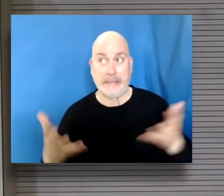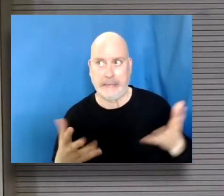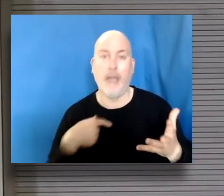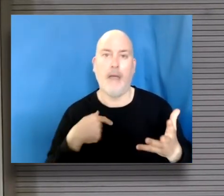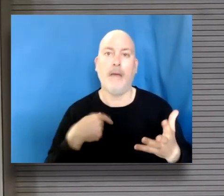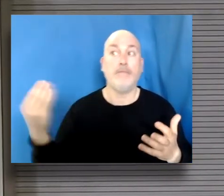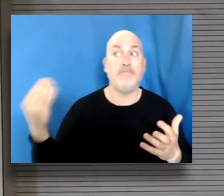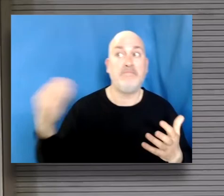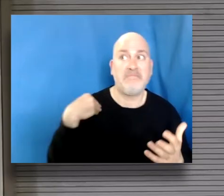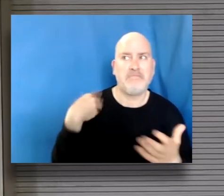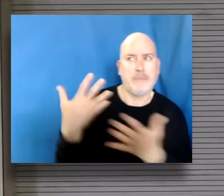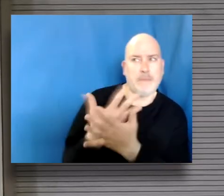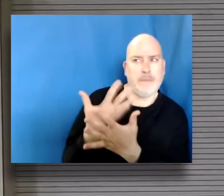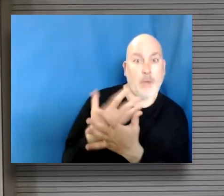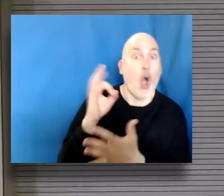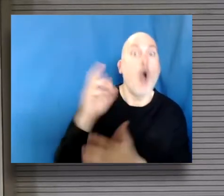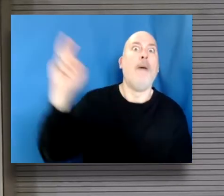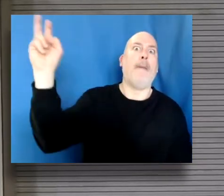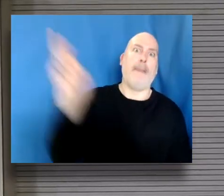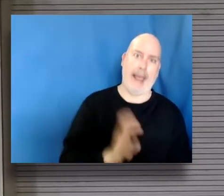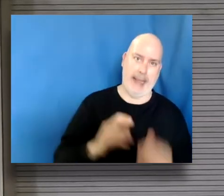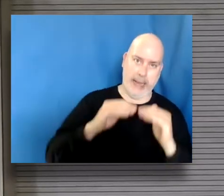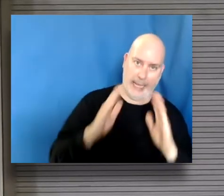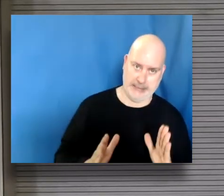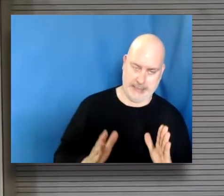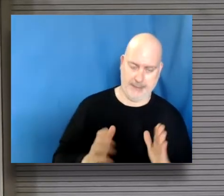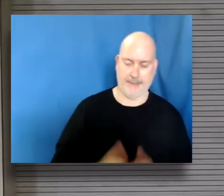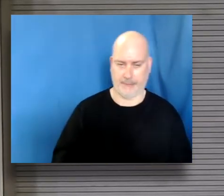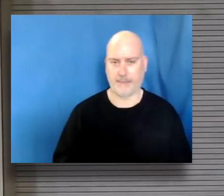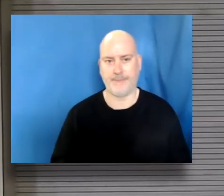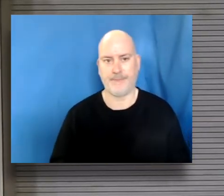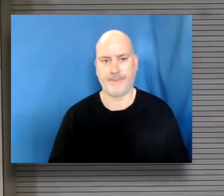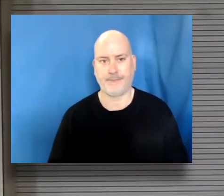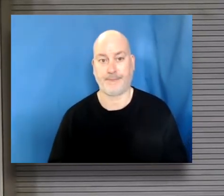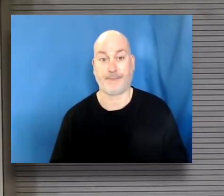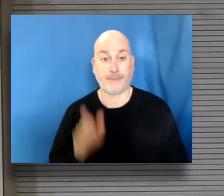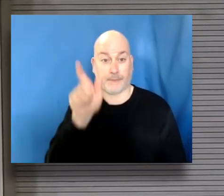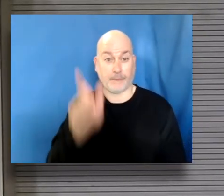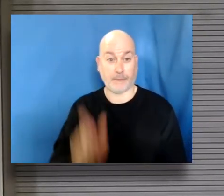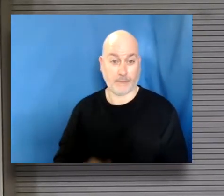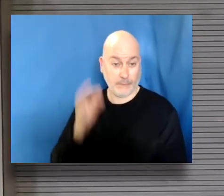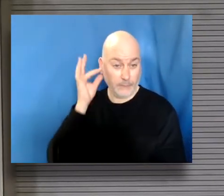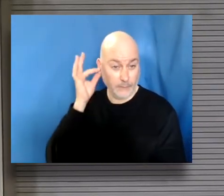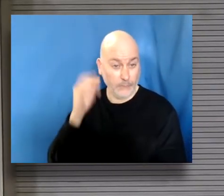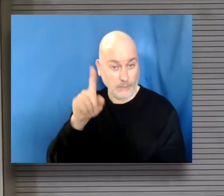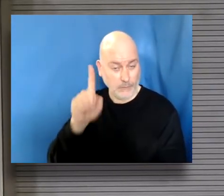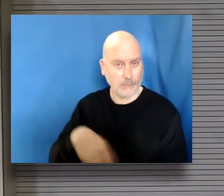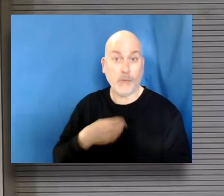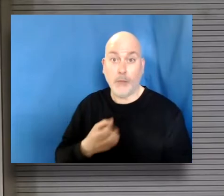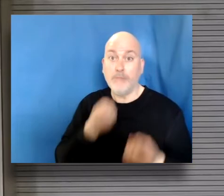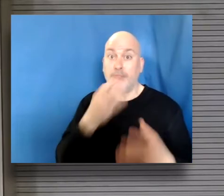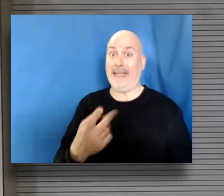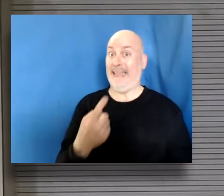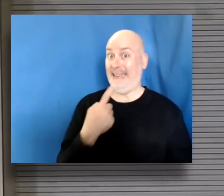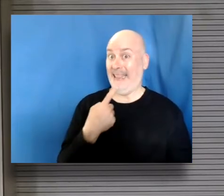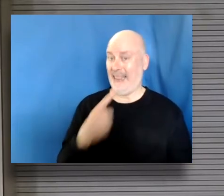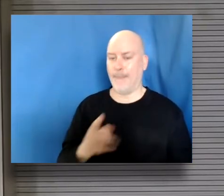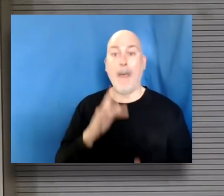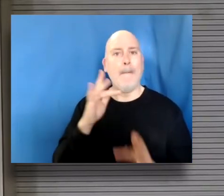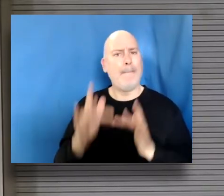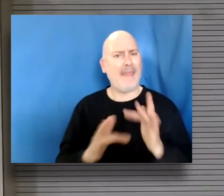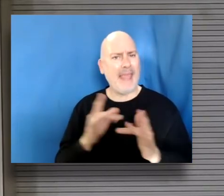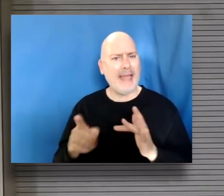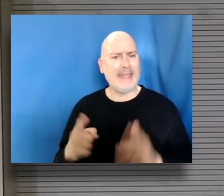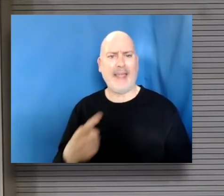a asistir al niño si estamos en casa. Una usuaria nos comparte como una afirmación y dice: los pediatras aún